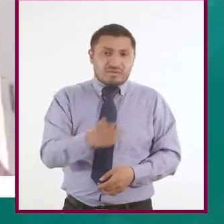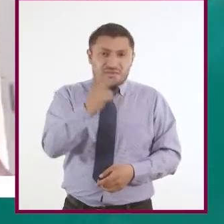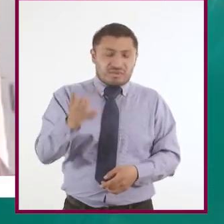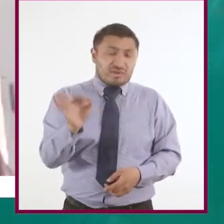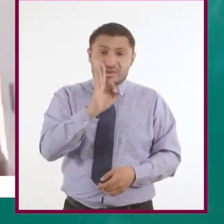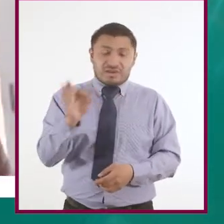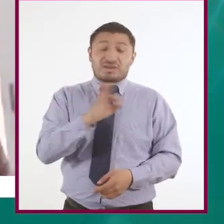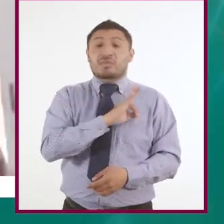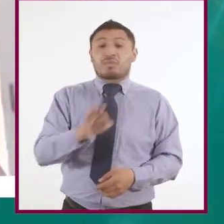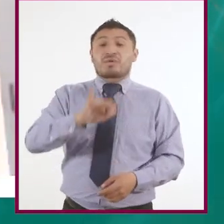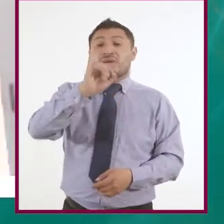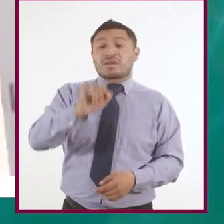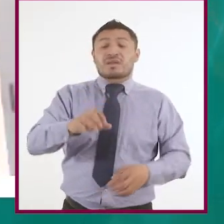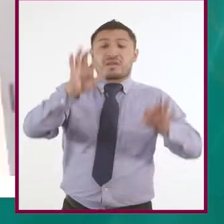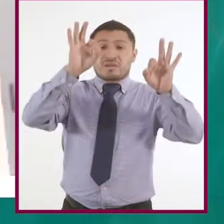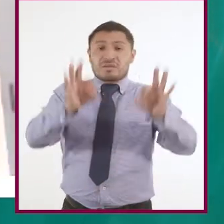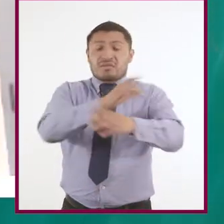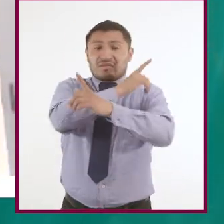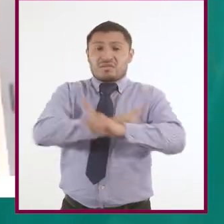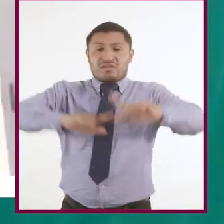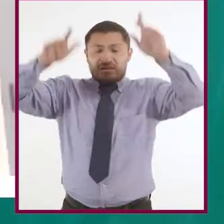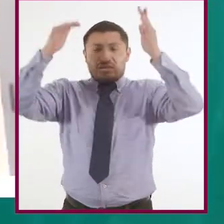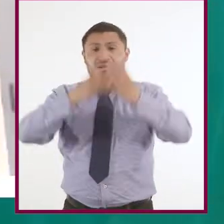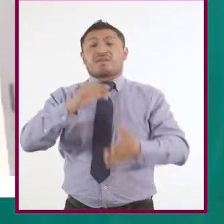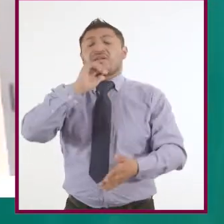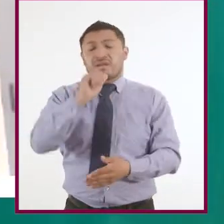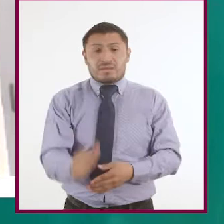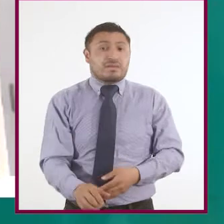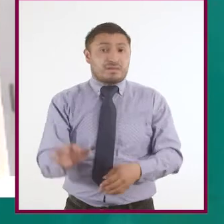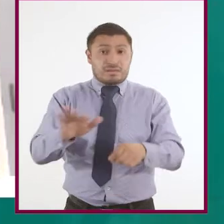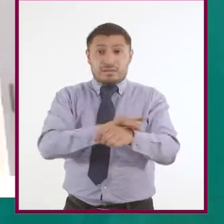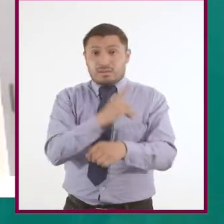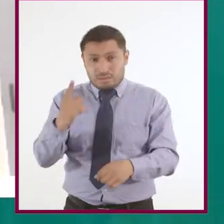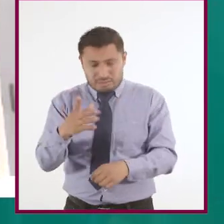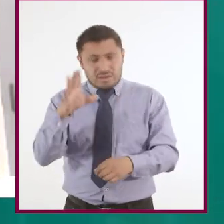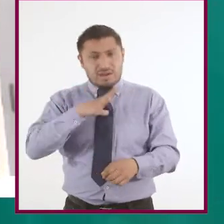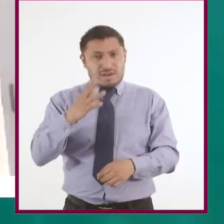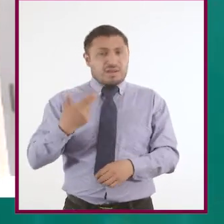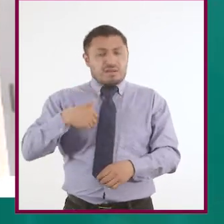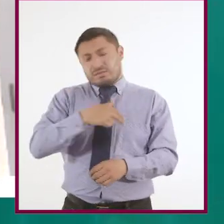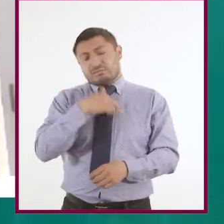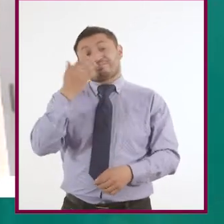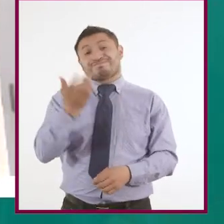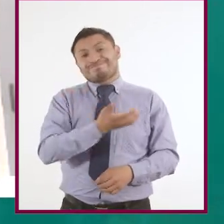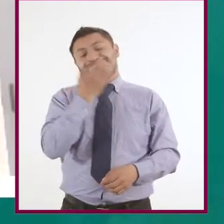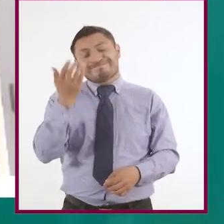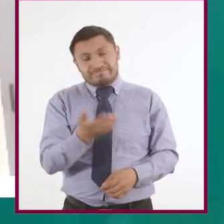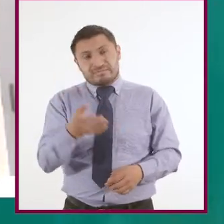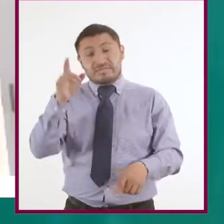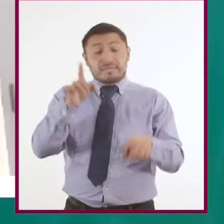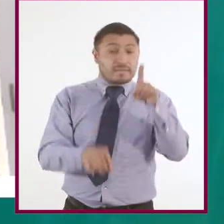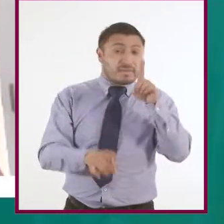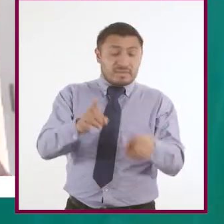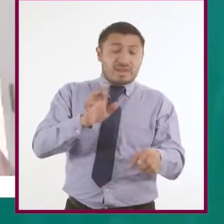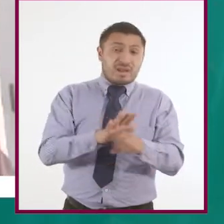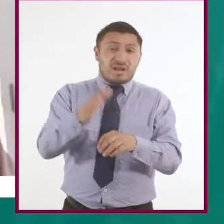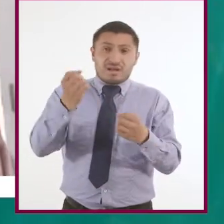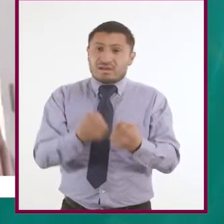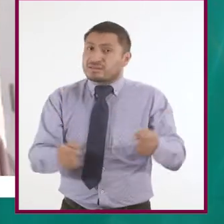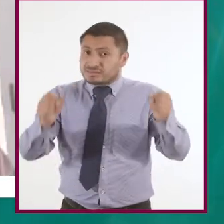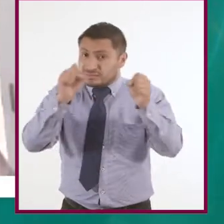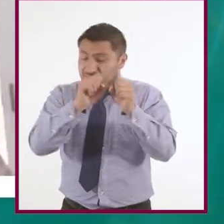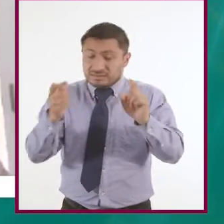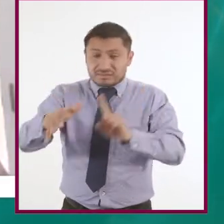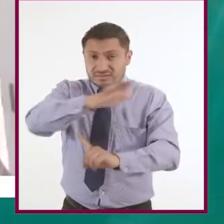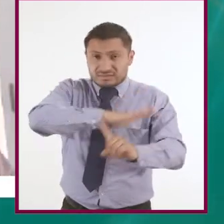puede ser absolutamente libre sin restricciones, ya que estamos condicionados a lo que la sociedad y las